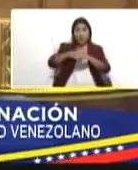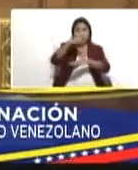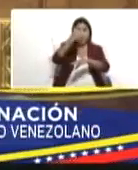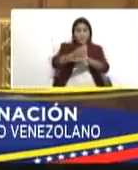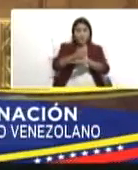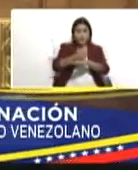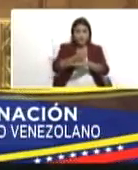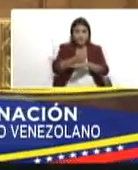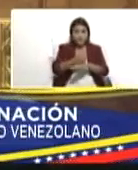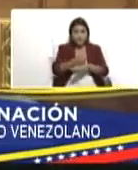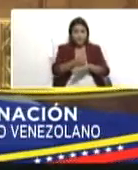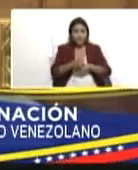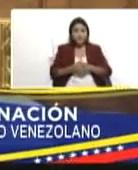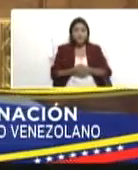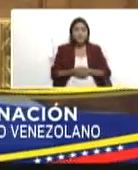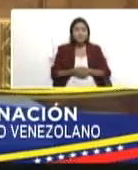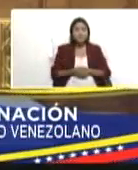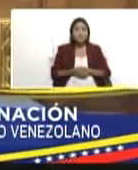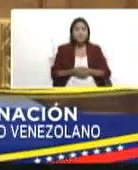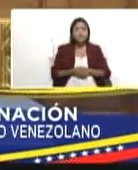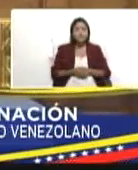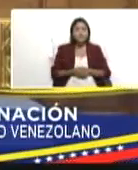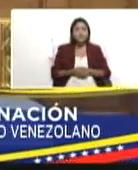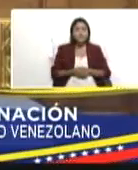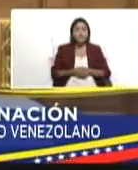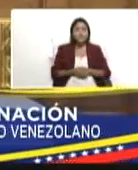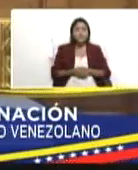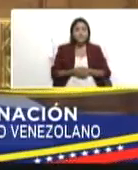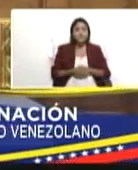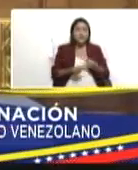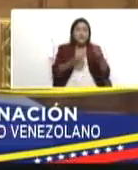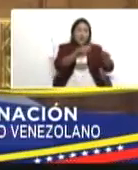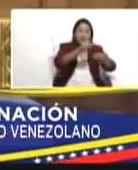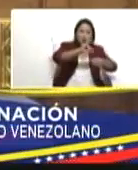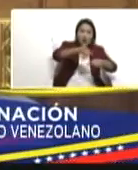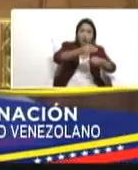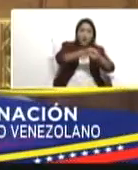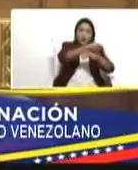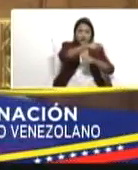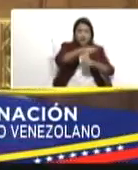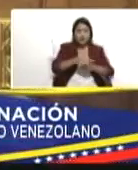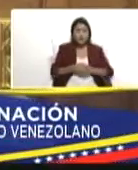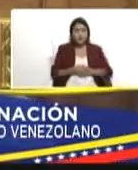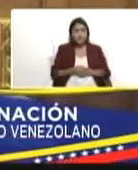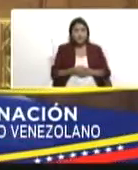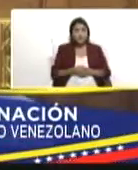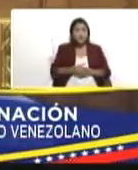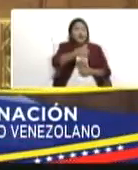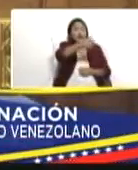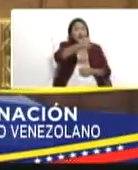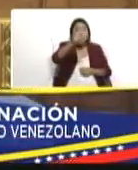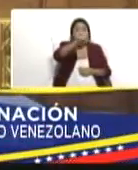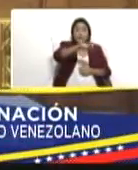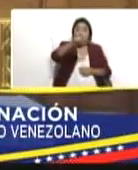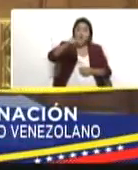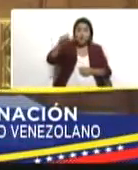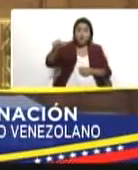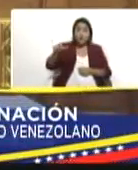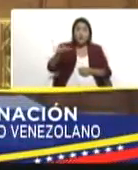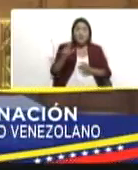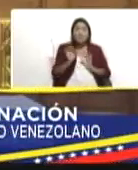para que nosotros podamos sacar nuestras propias conclusiones y cada quien vaya